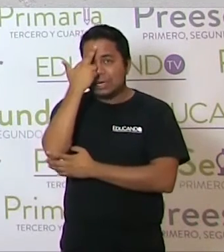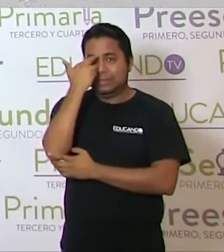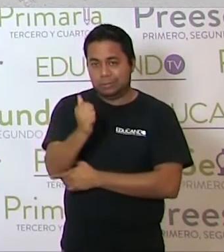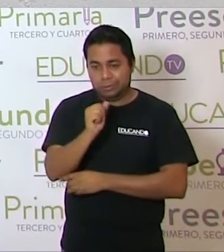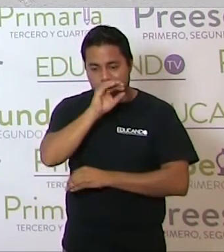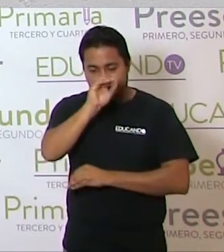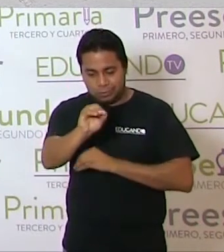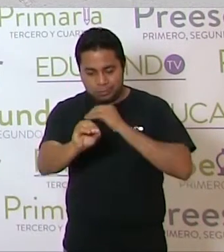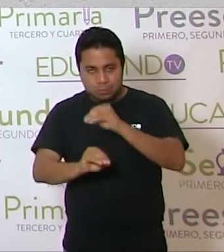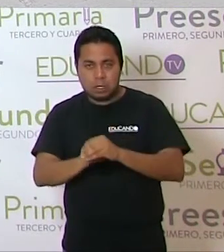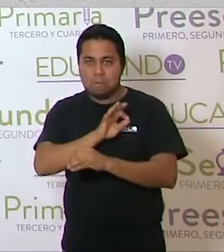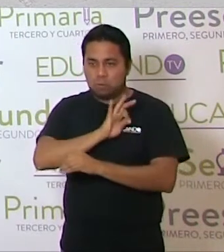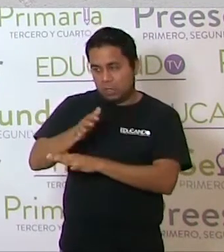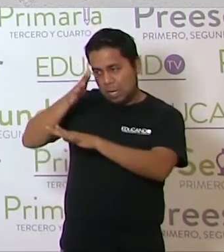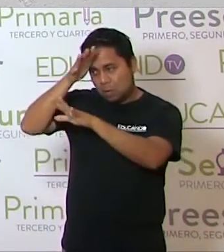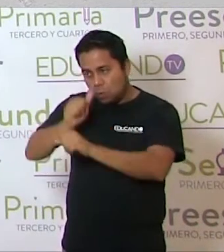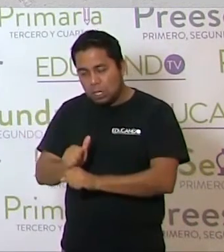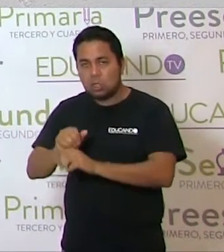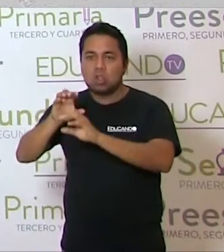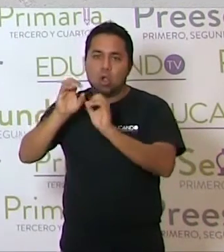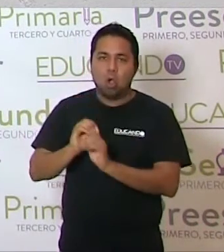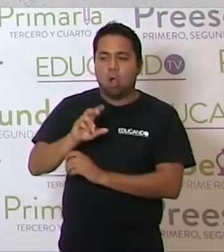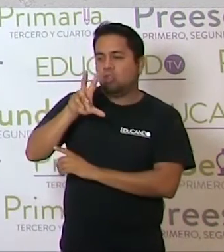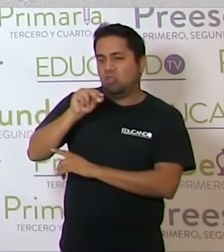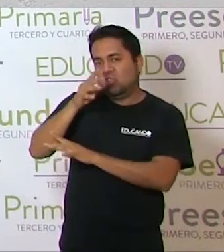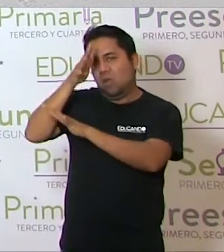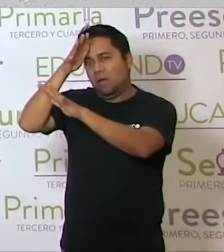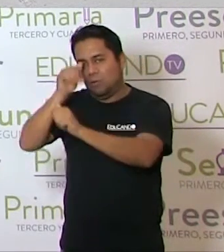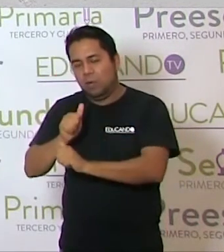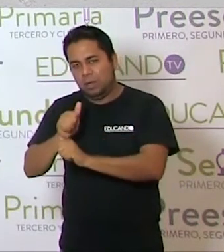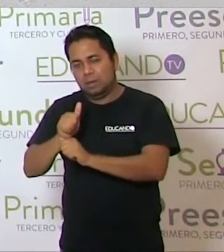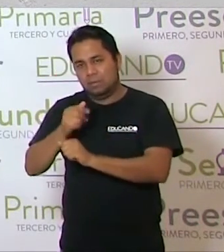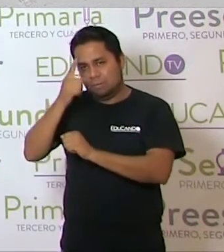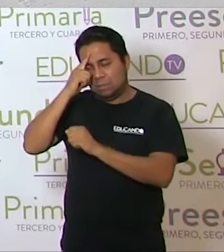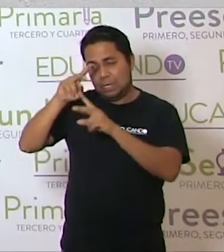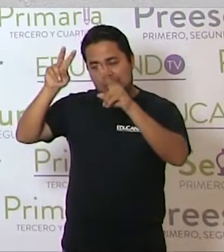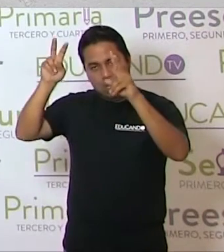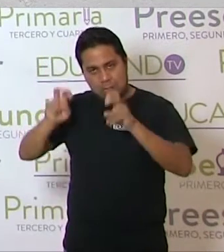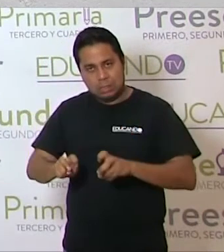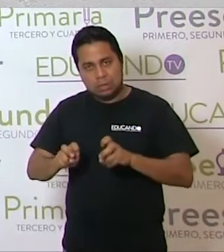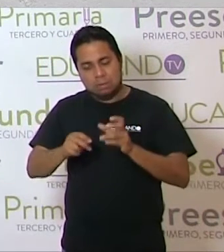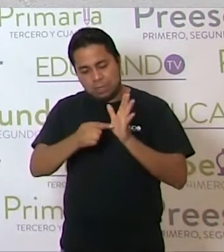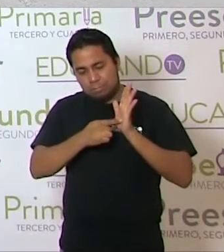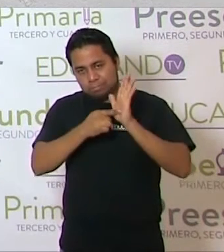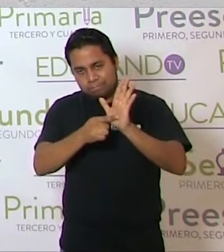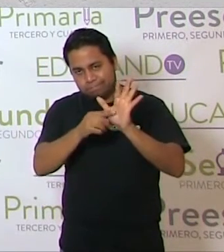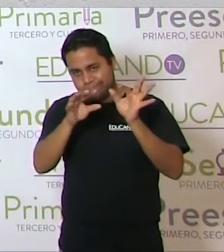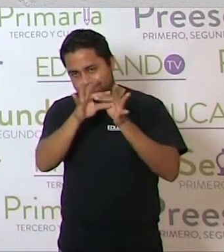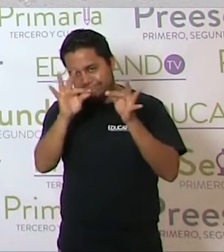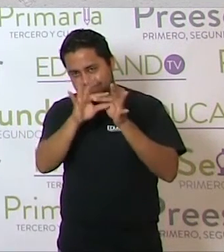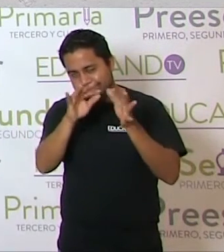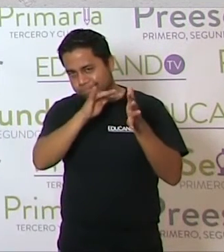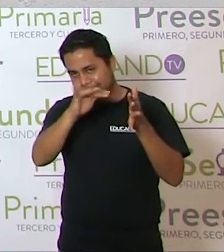pueden ser a favor y en contra del tema que se está desarrollando